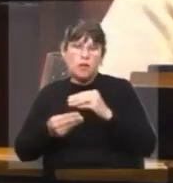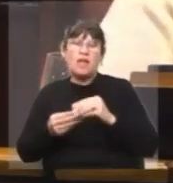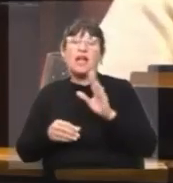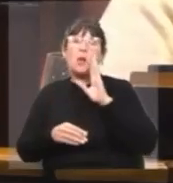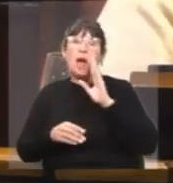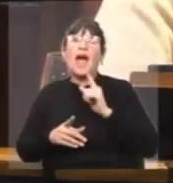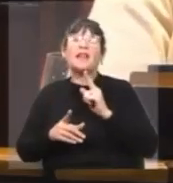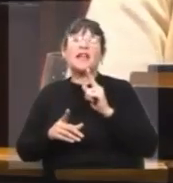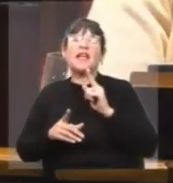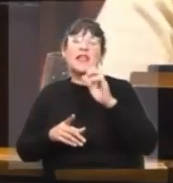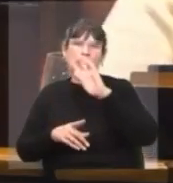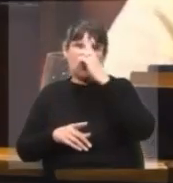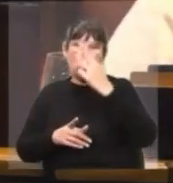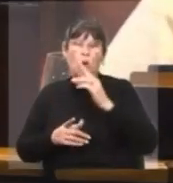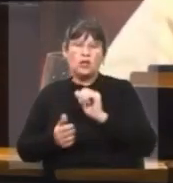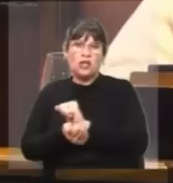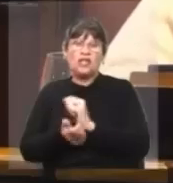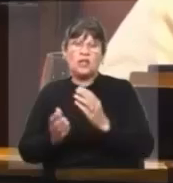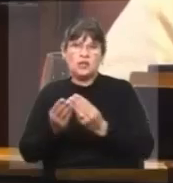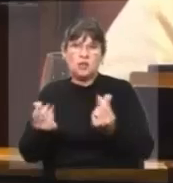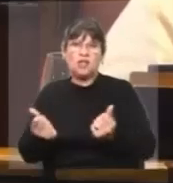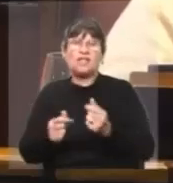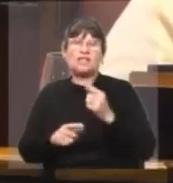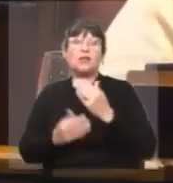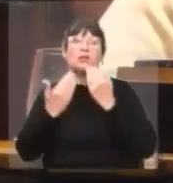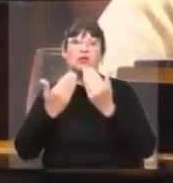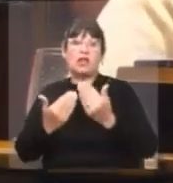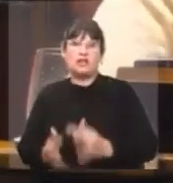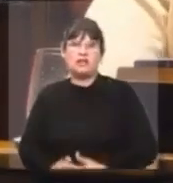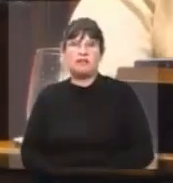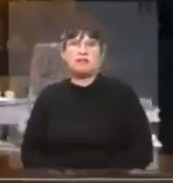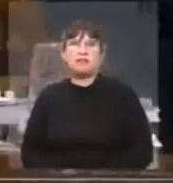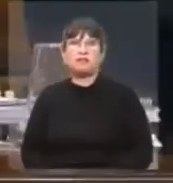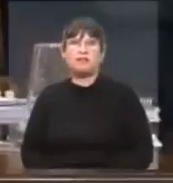uruguayos detenidos y desaparecidos Muchas gracias presidente